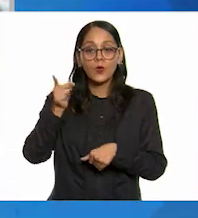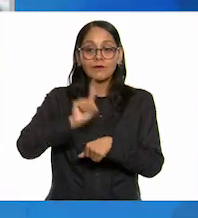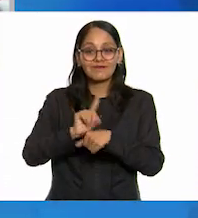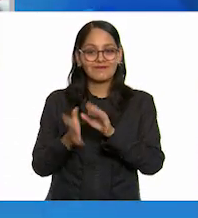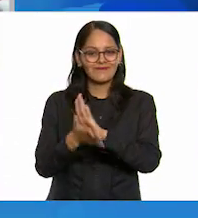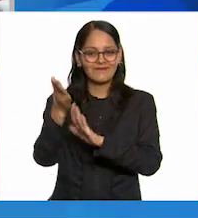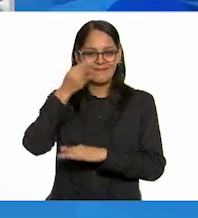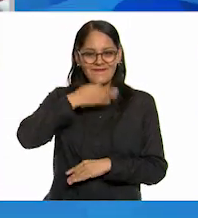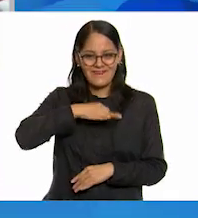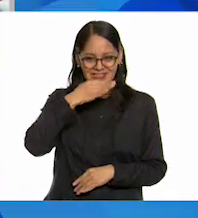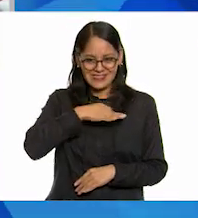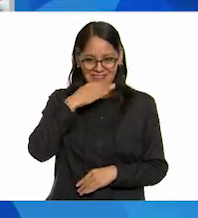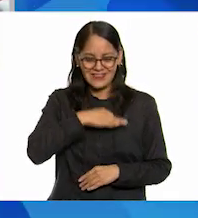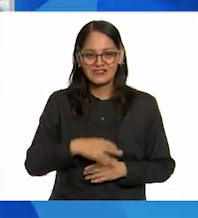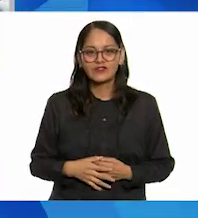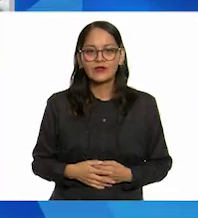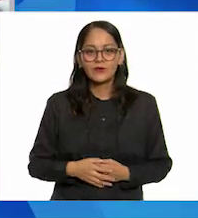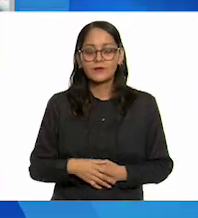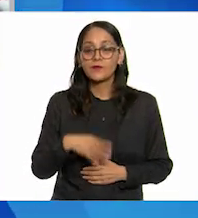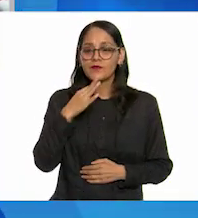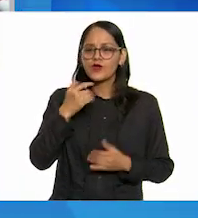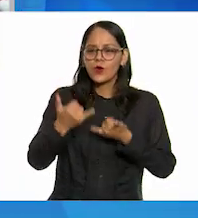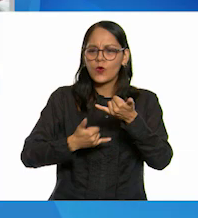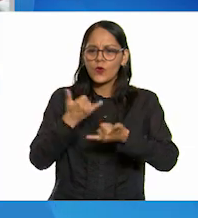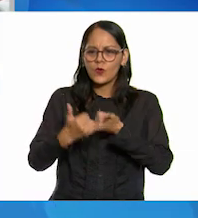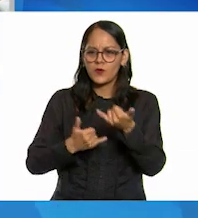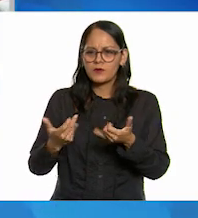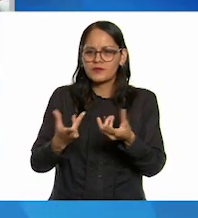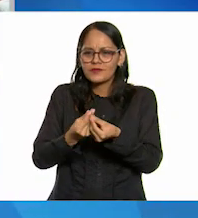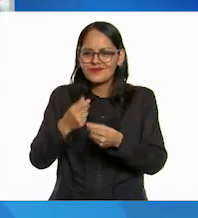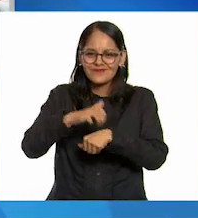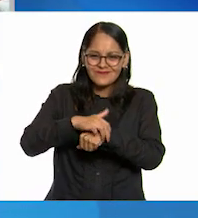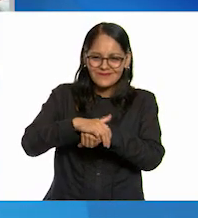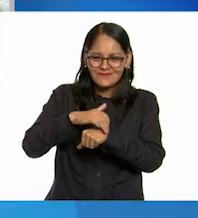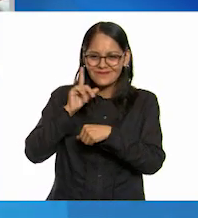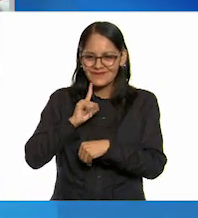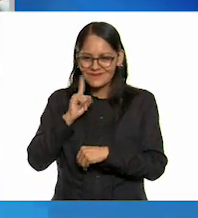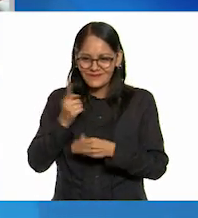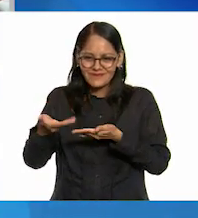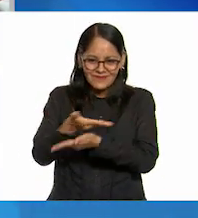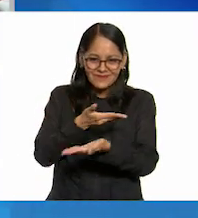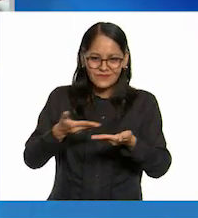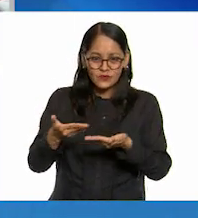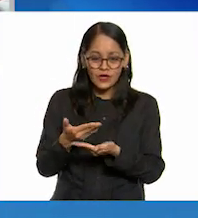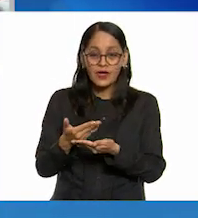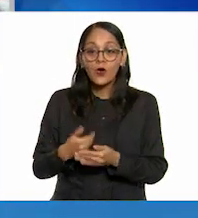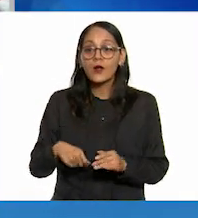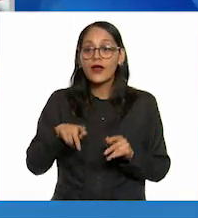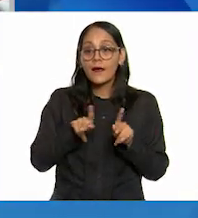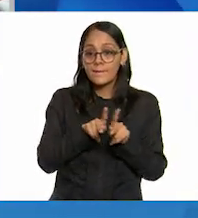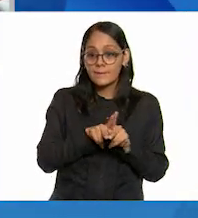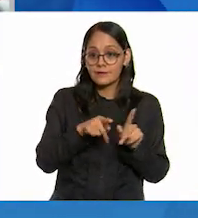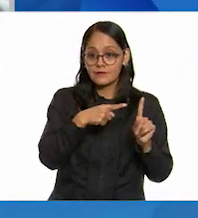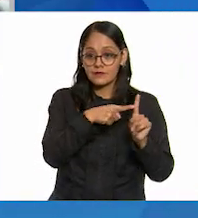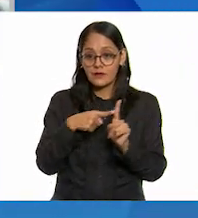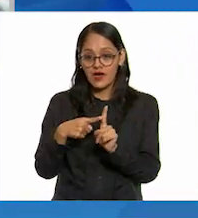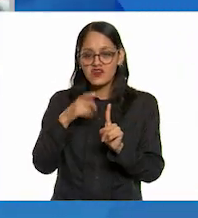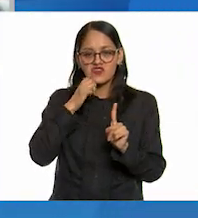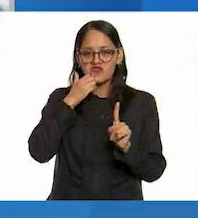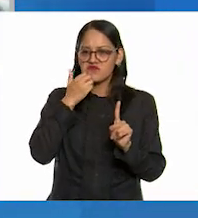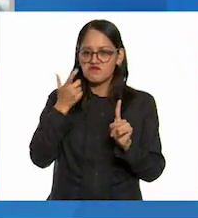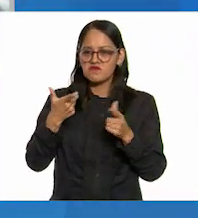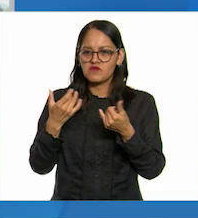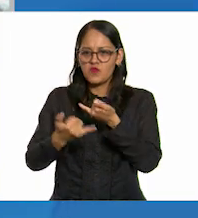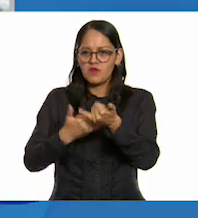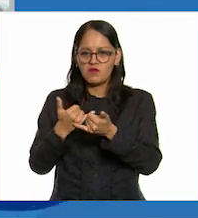fiesta y jugué con mis amigas y llegó una niñita nueva y no quisieron jugar